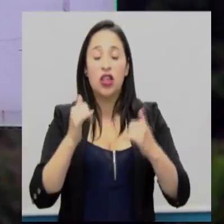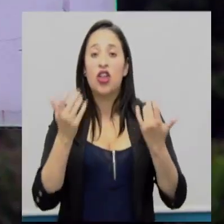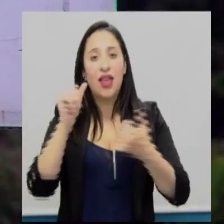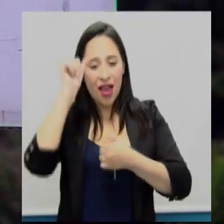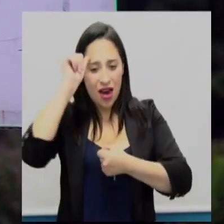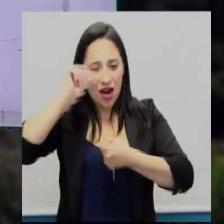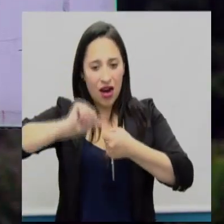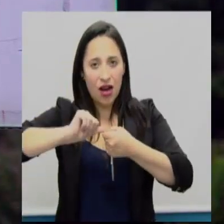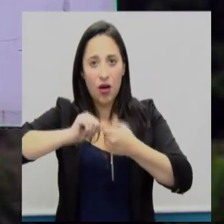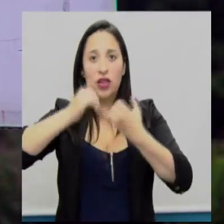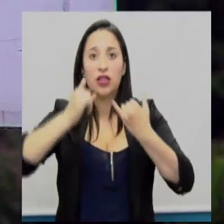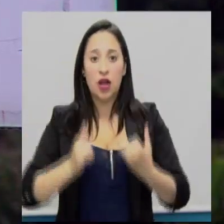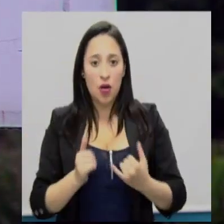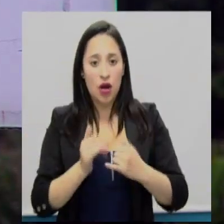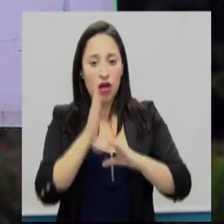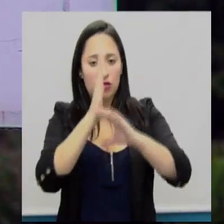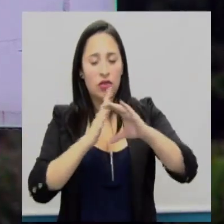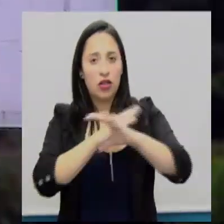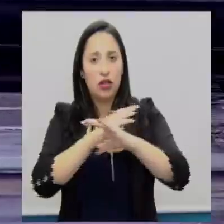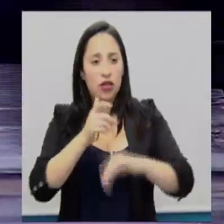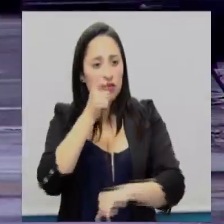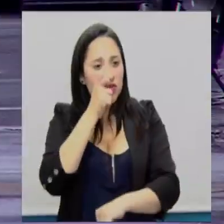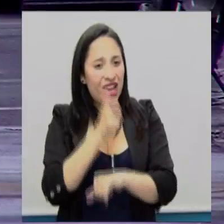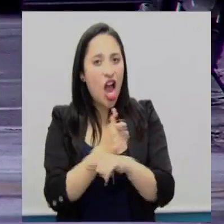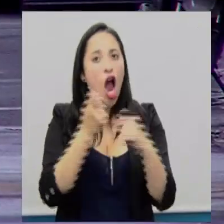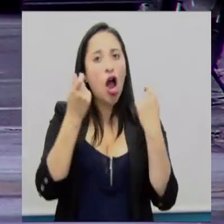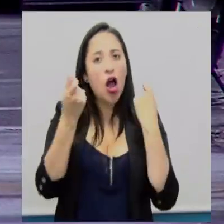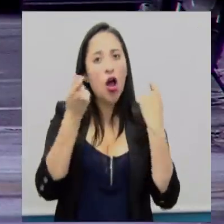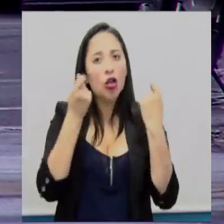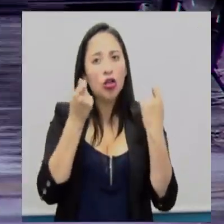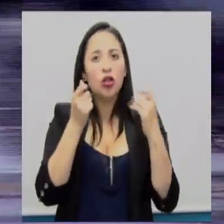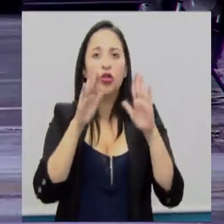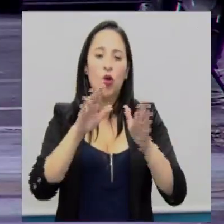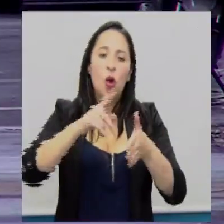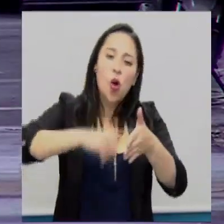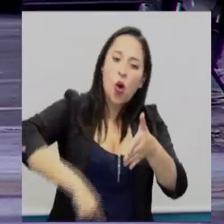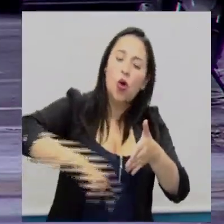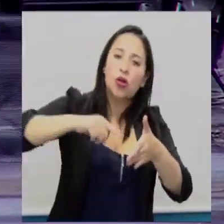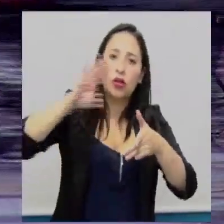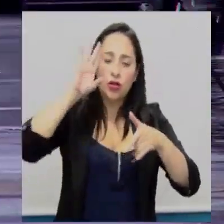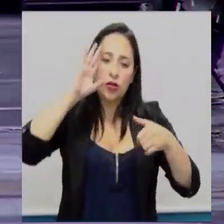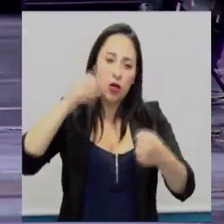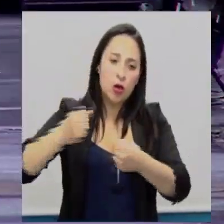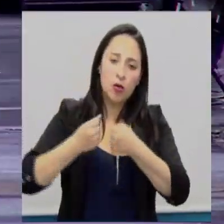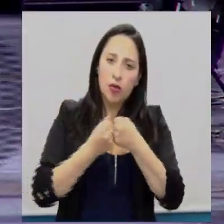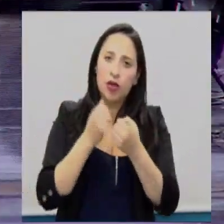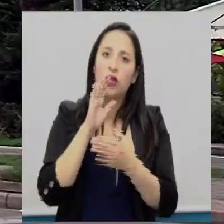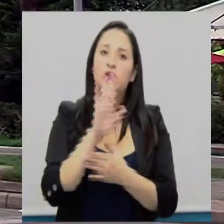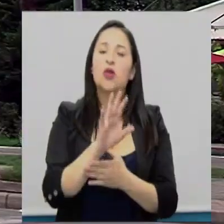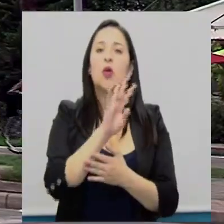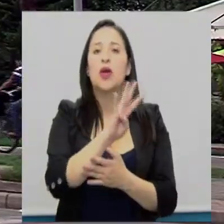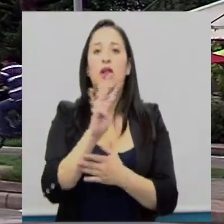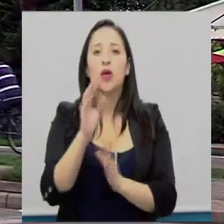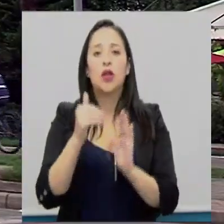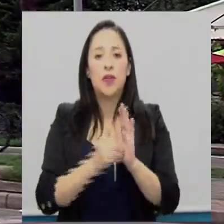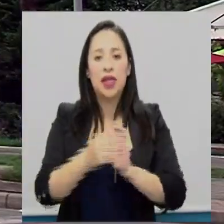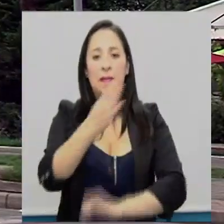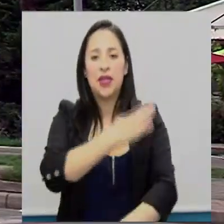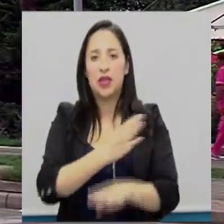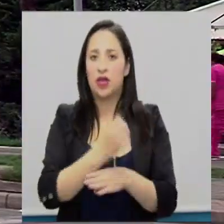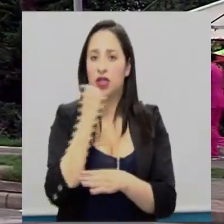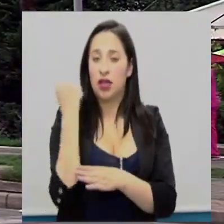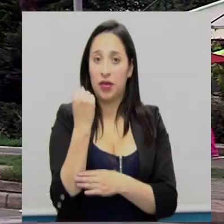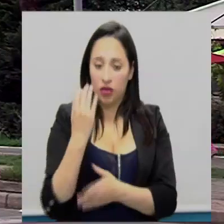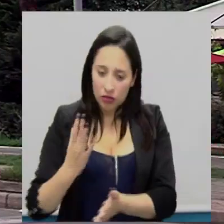Gerencia Departamental de la Contraloría General de la República inició un control excepcional sobre los contratos y convenios financiados con los 44